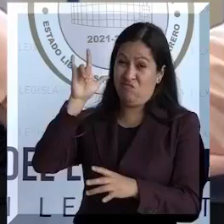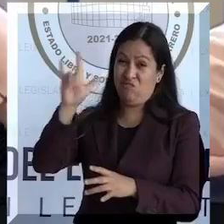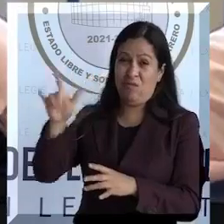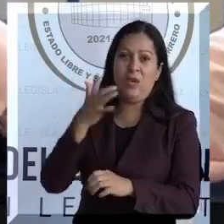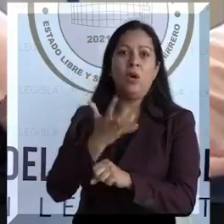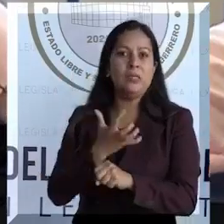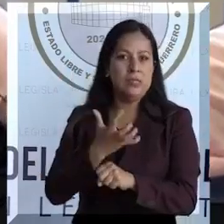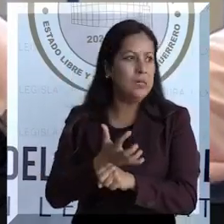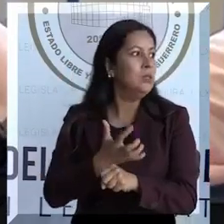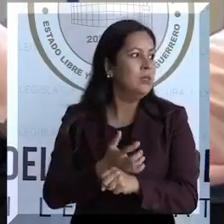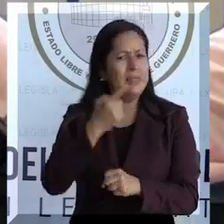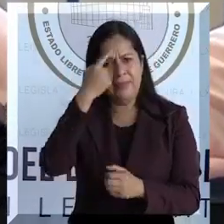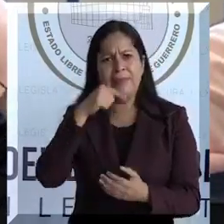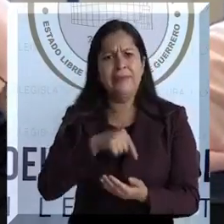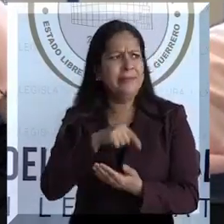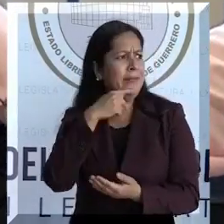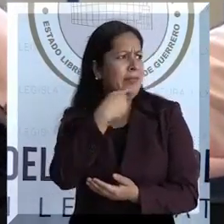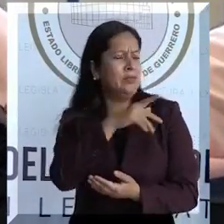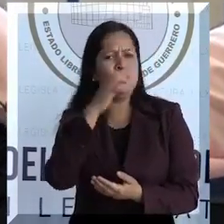su experiencia que tiene,